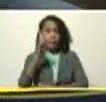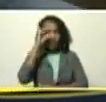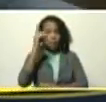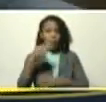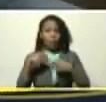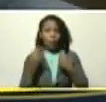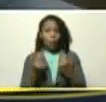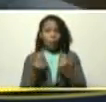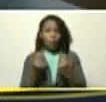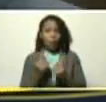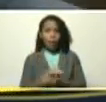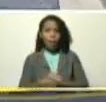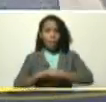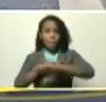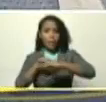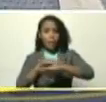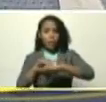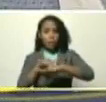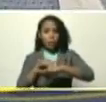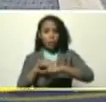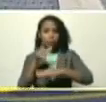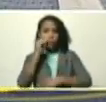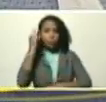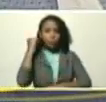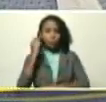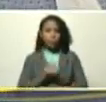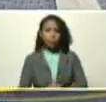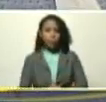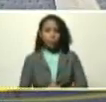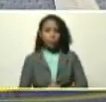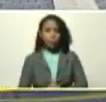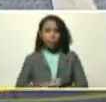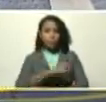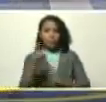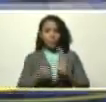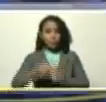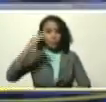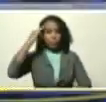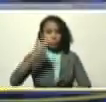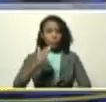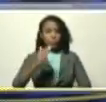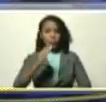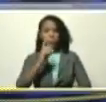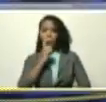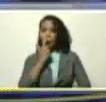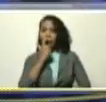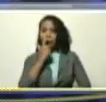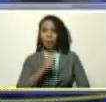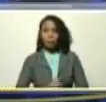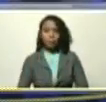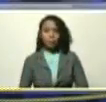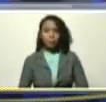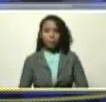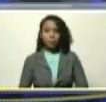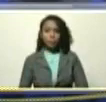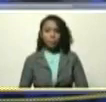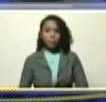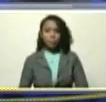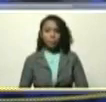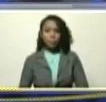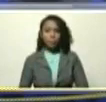Economía, ministros, ministras, general en jefe, Vladimir Padrino,